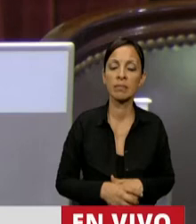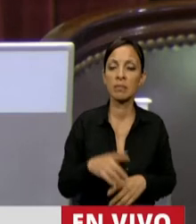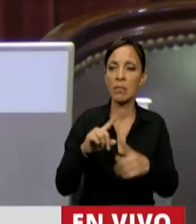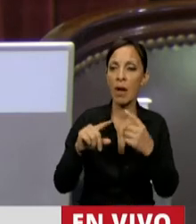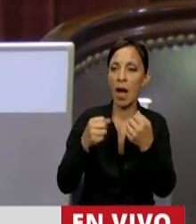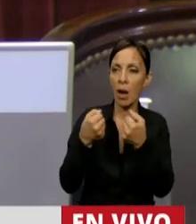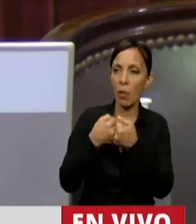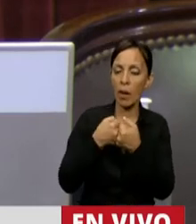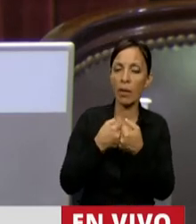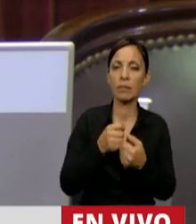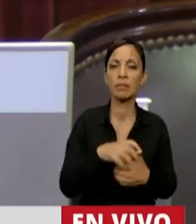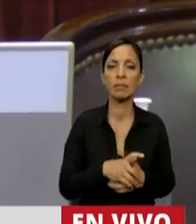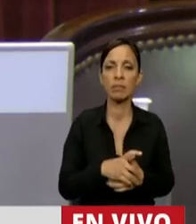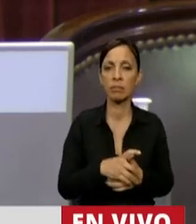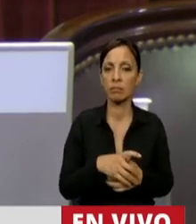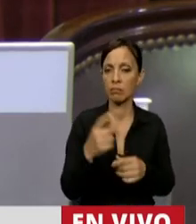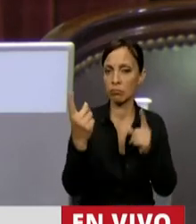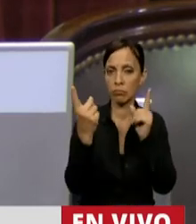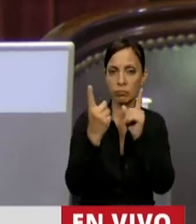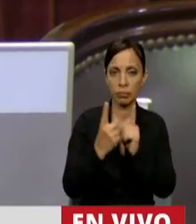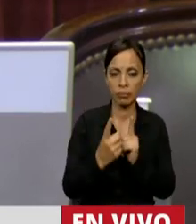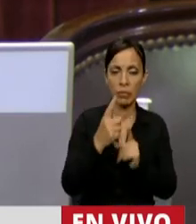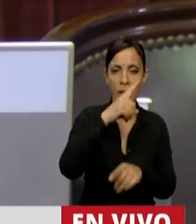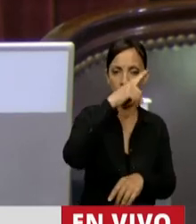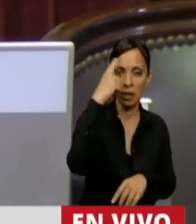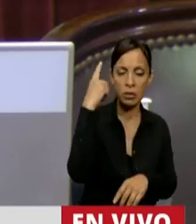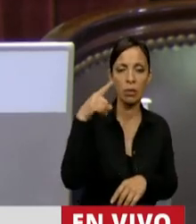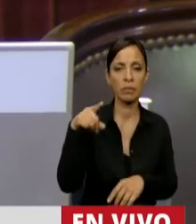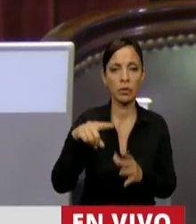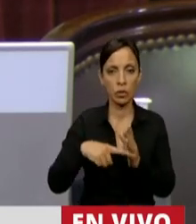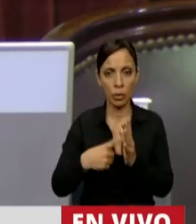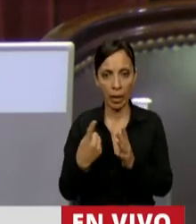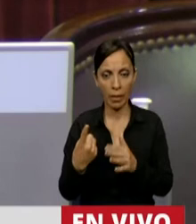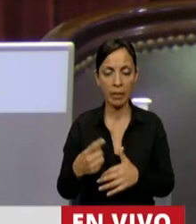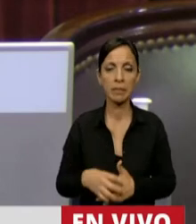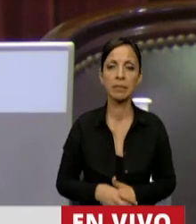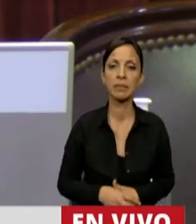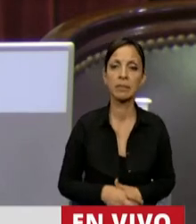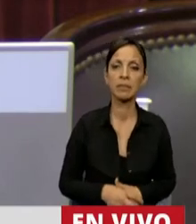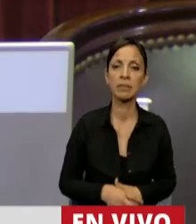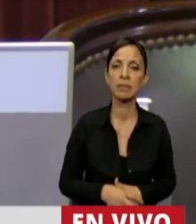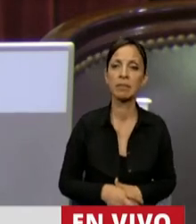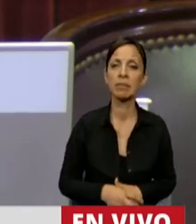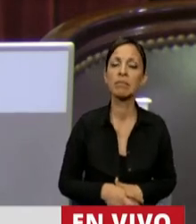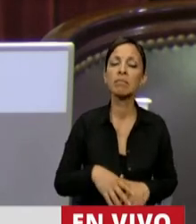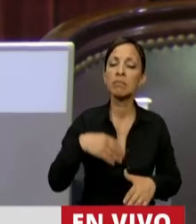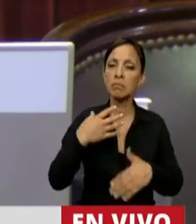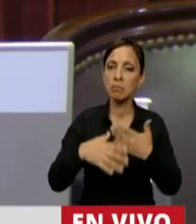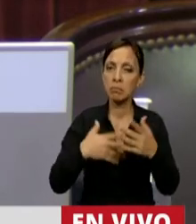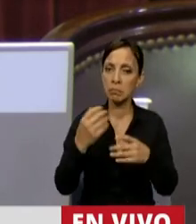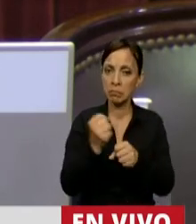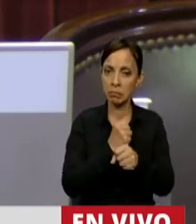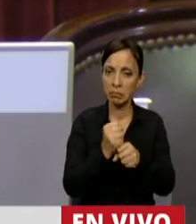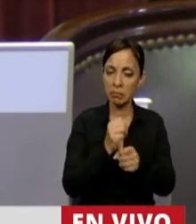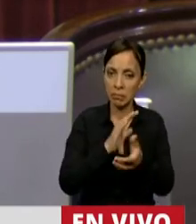acuerdo bilateral entre la Nación y la ciudad, que después fue ratificado